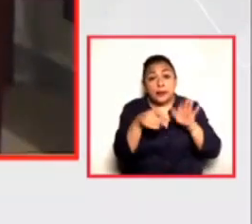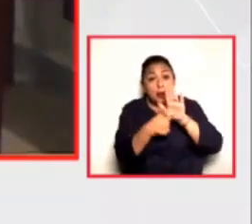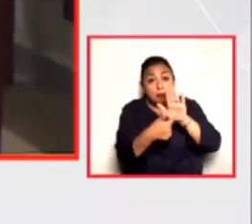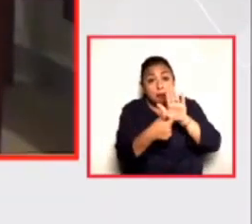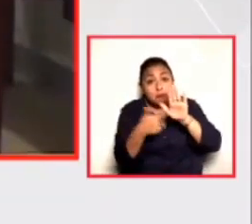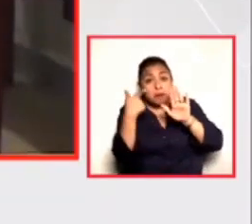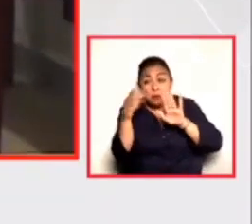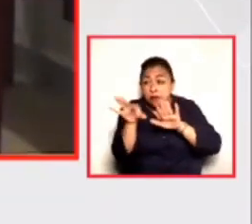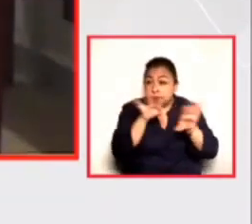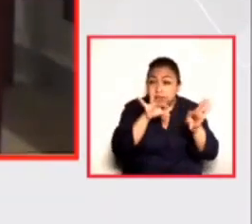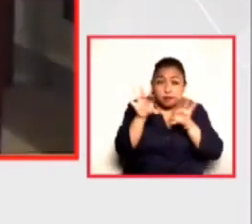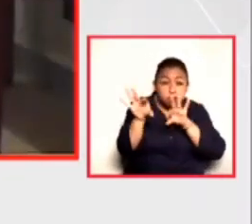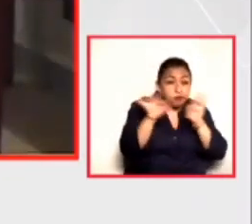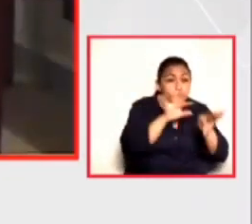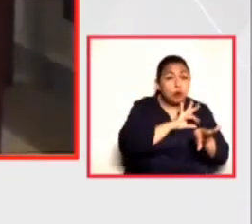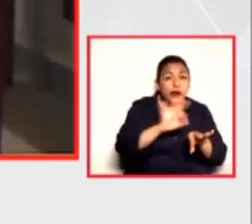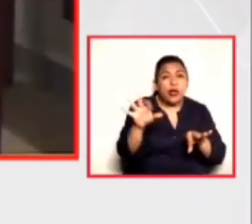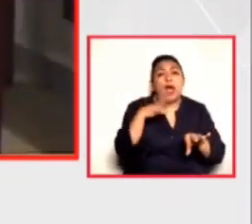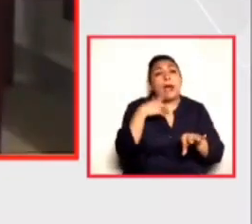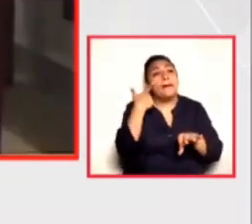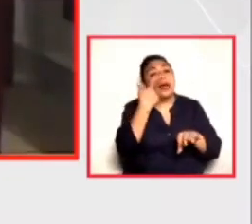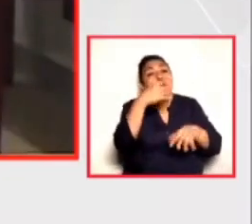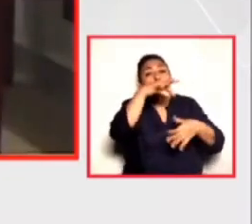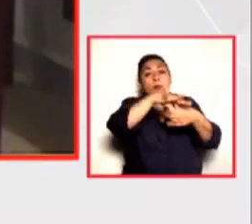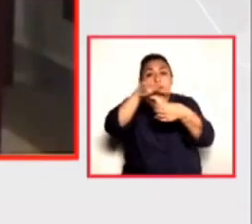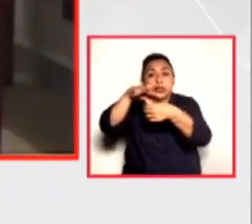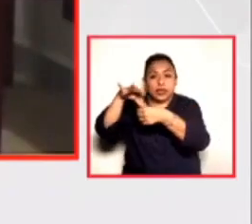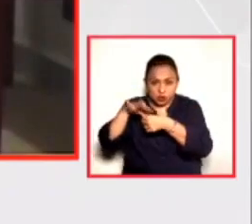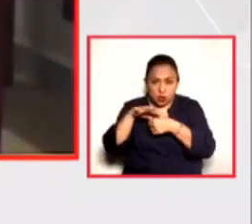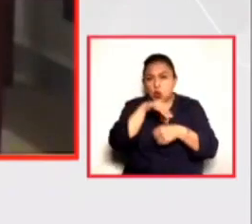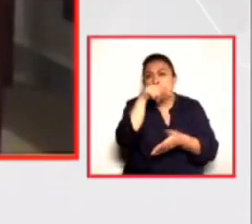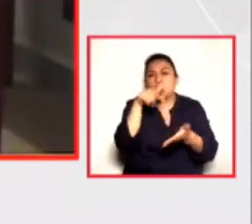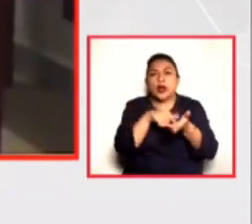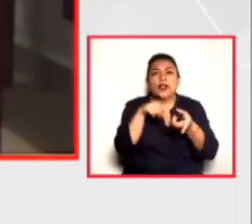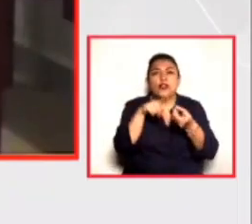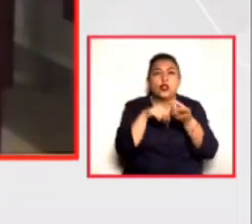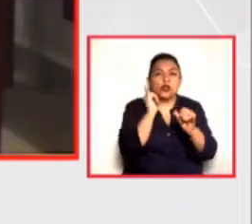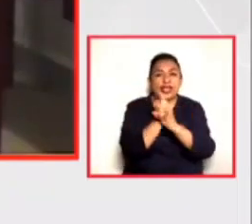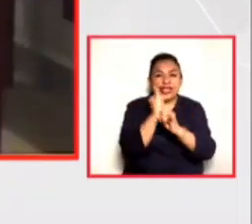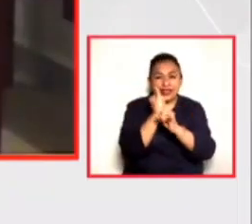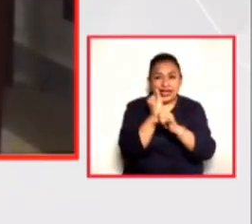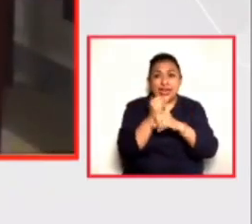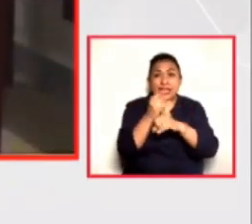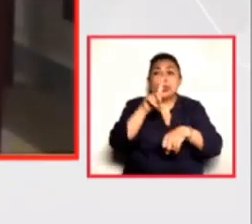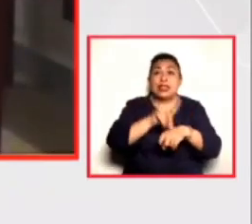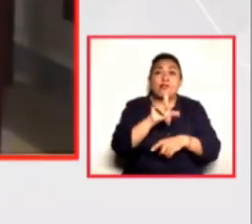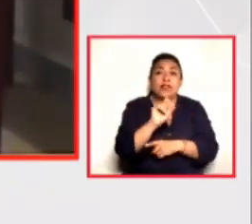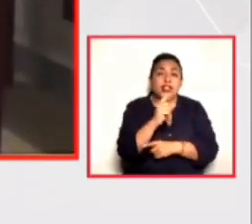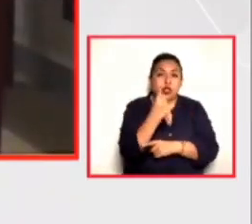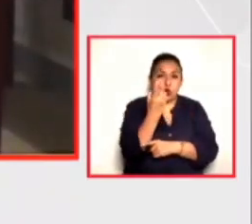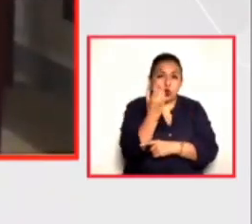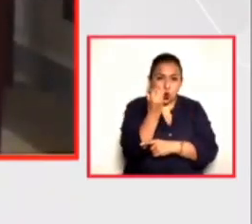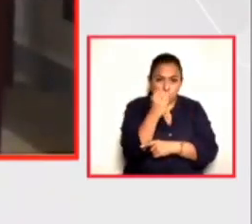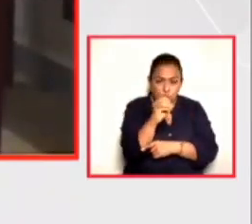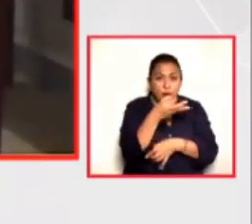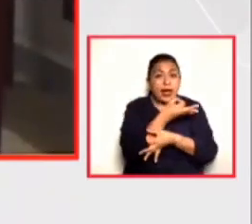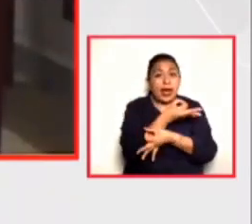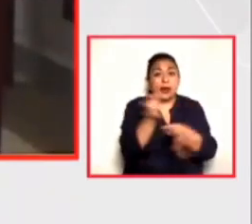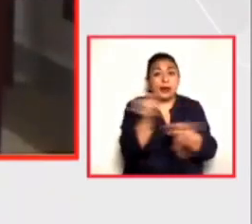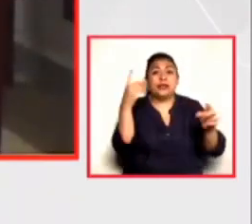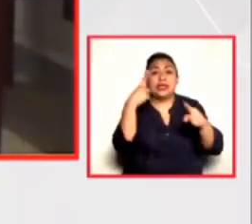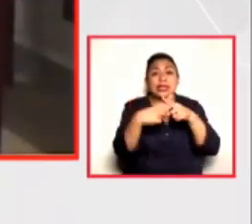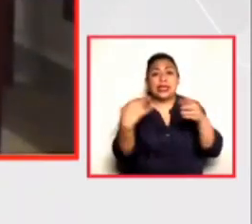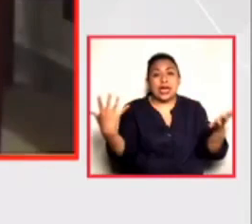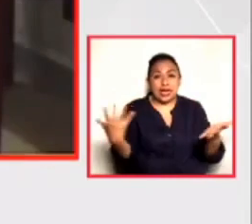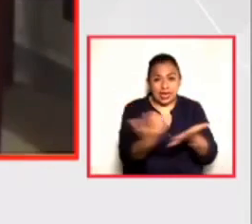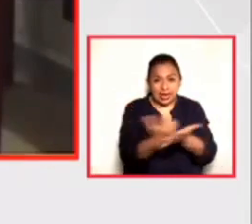se van a poner a votación pública en un sitio electrónico. El 21 de octubre se darán a conocer a los ganadores, las ganadoras. Los